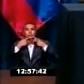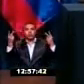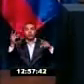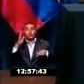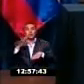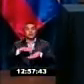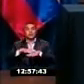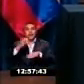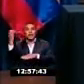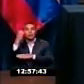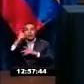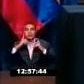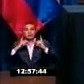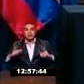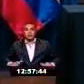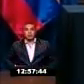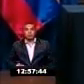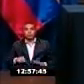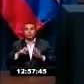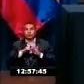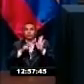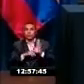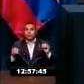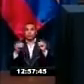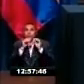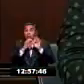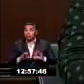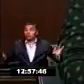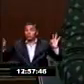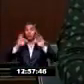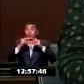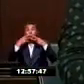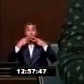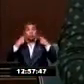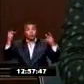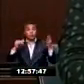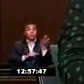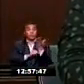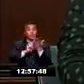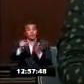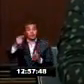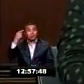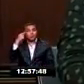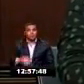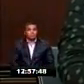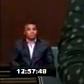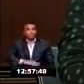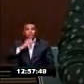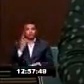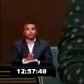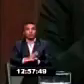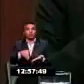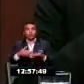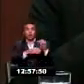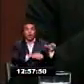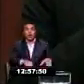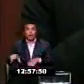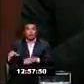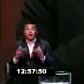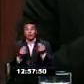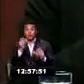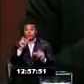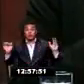alerta sanitaria. Entre las normas más importantes anunciadas por la ministra de Gobierno está el hecho de que se suspenden todos los eventos masivos en donde